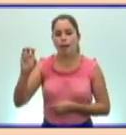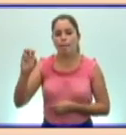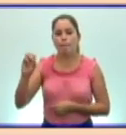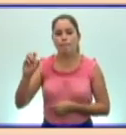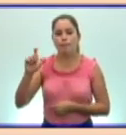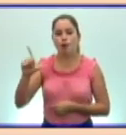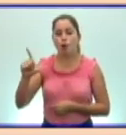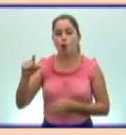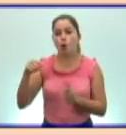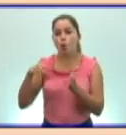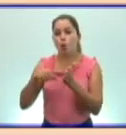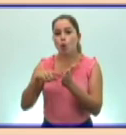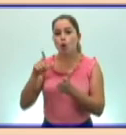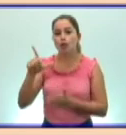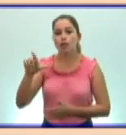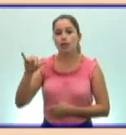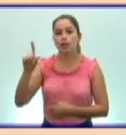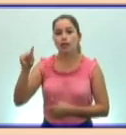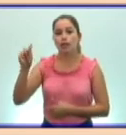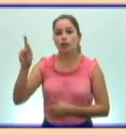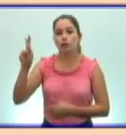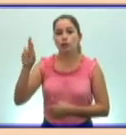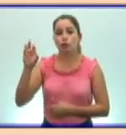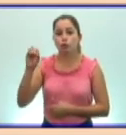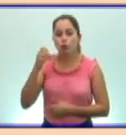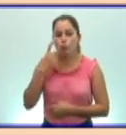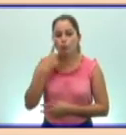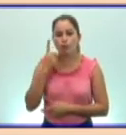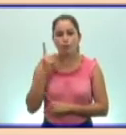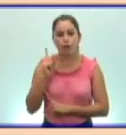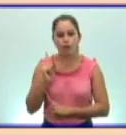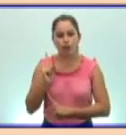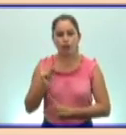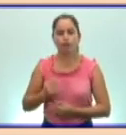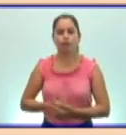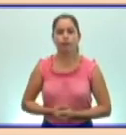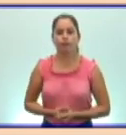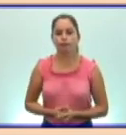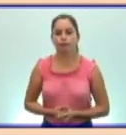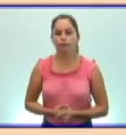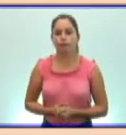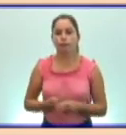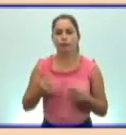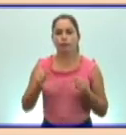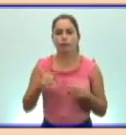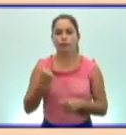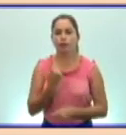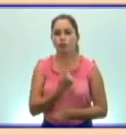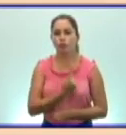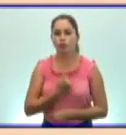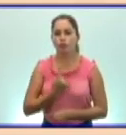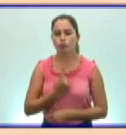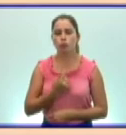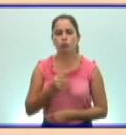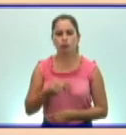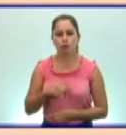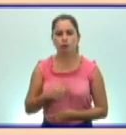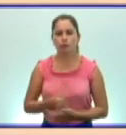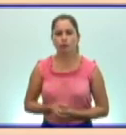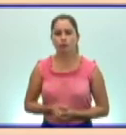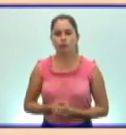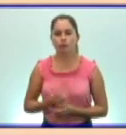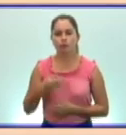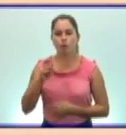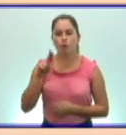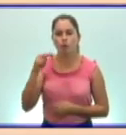litro, como ustedes pueden observar ahí. De aquí nosotros si plantamos las